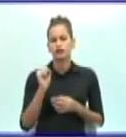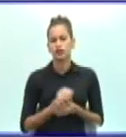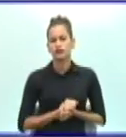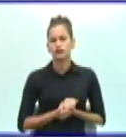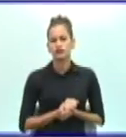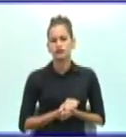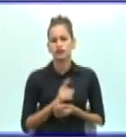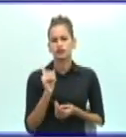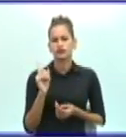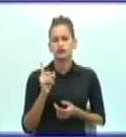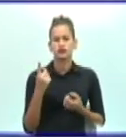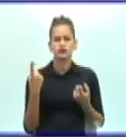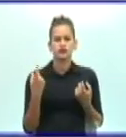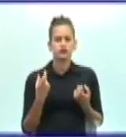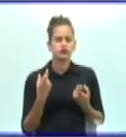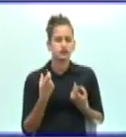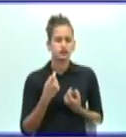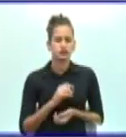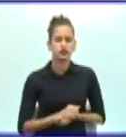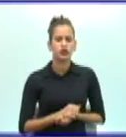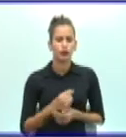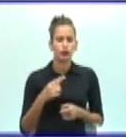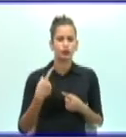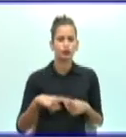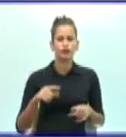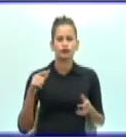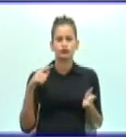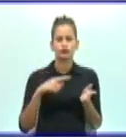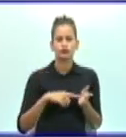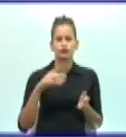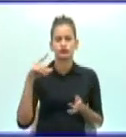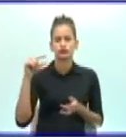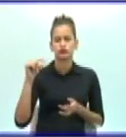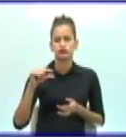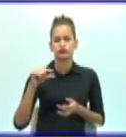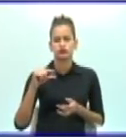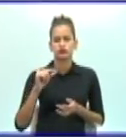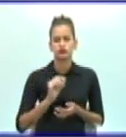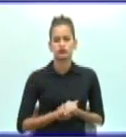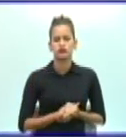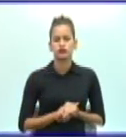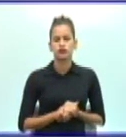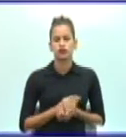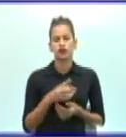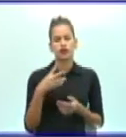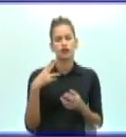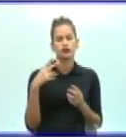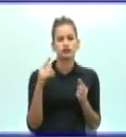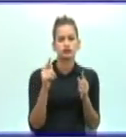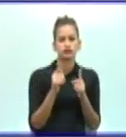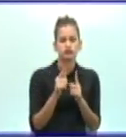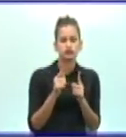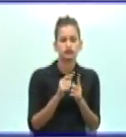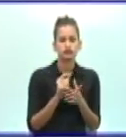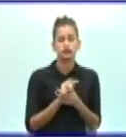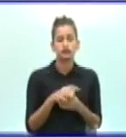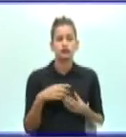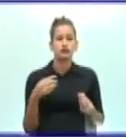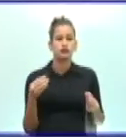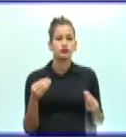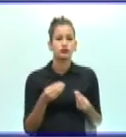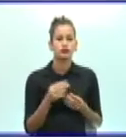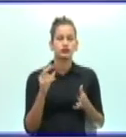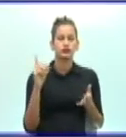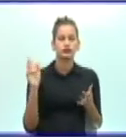ello necesitarás de al menos otro punto Q en el lado corto que quedó en contacto con P.